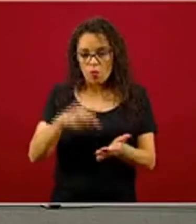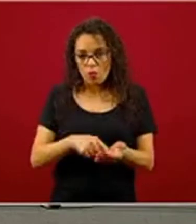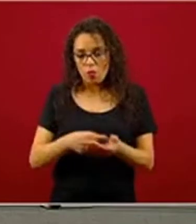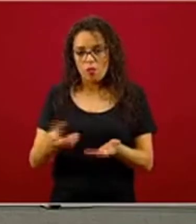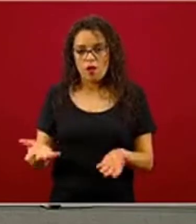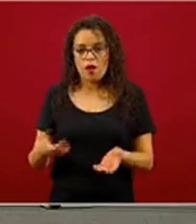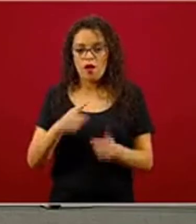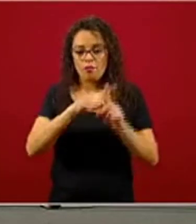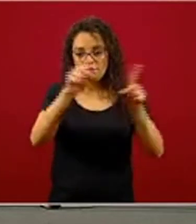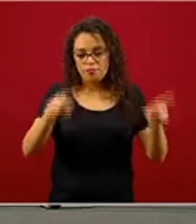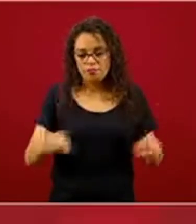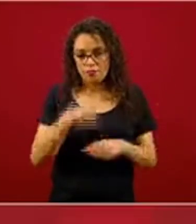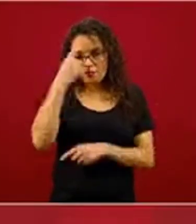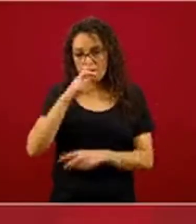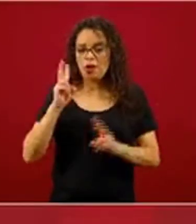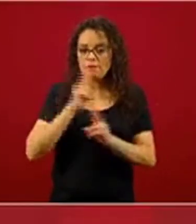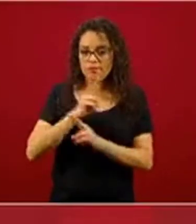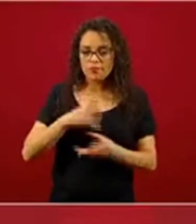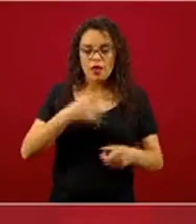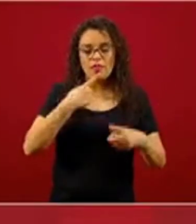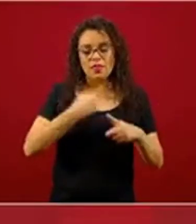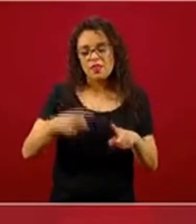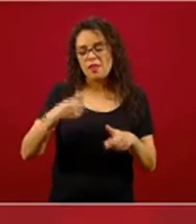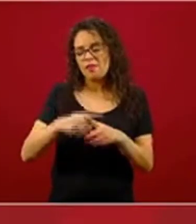y los pasos a seguir.